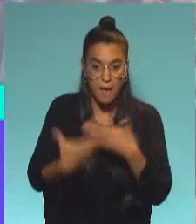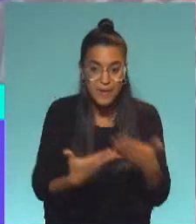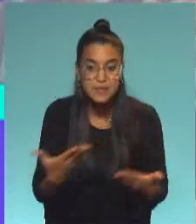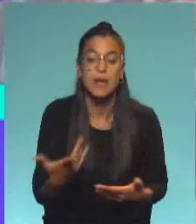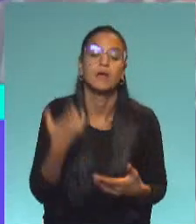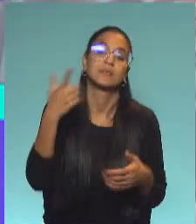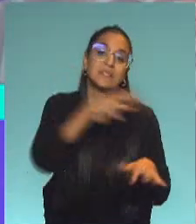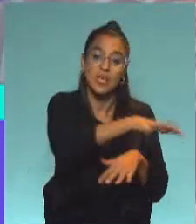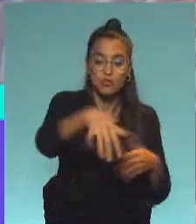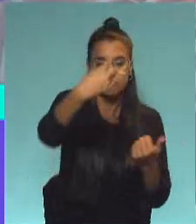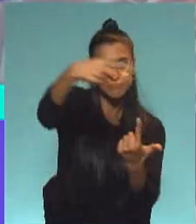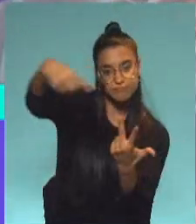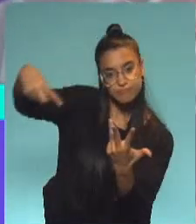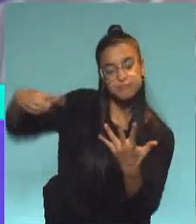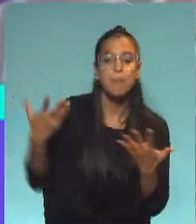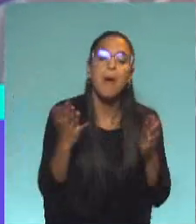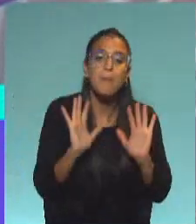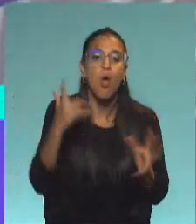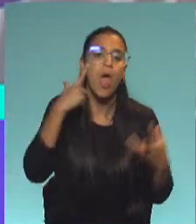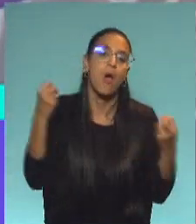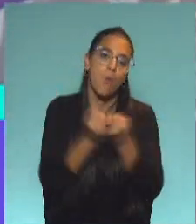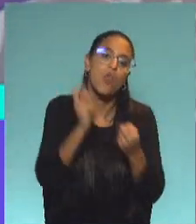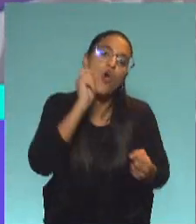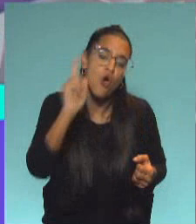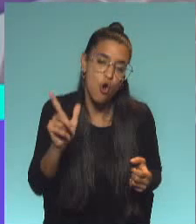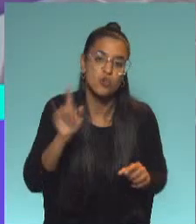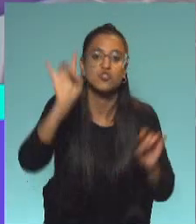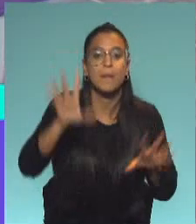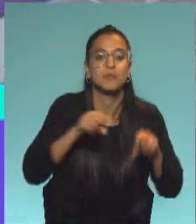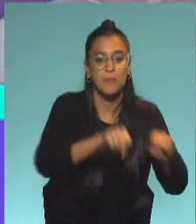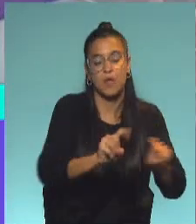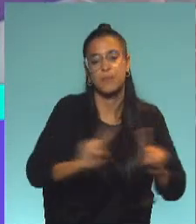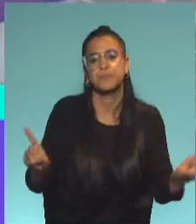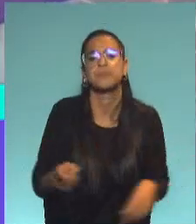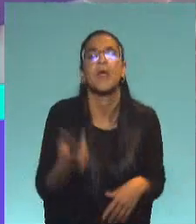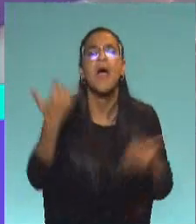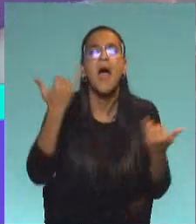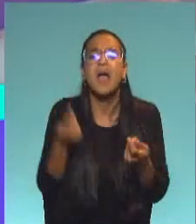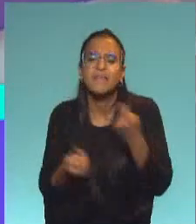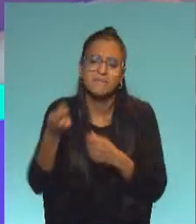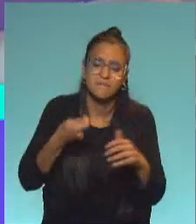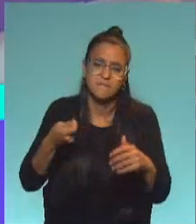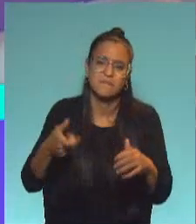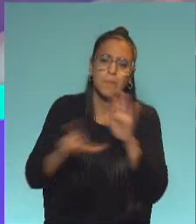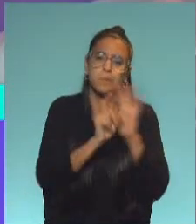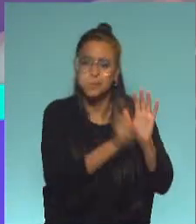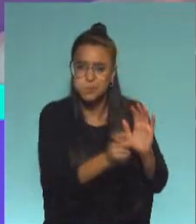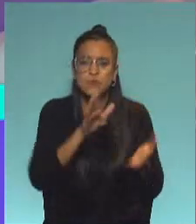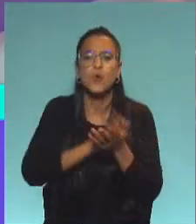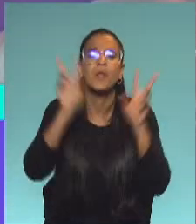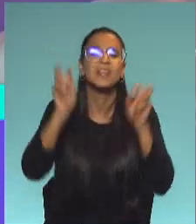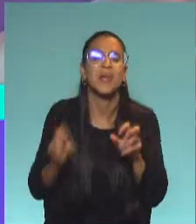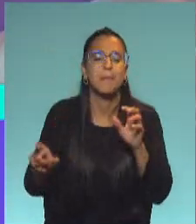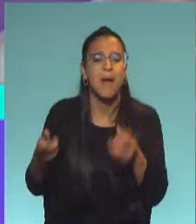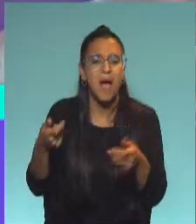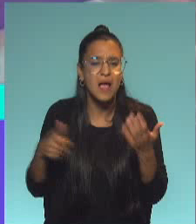con los distintos sectores para poder llegar a acuerdos de precios que no lleguen solo al supermercado. A ver, una línea. ¿Hay maniobras ilegales también en este momento con el tema de la carne dando